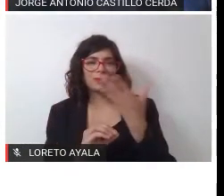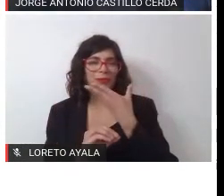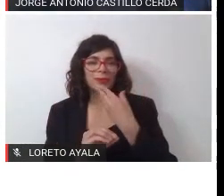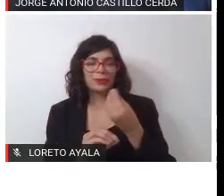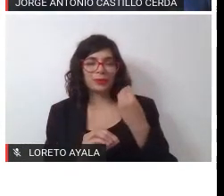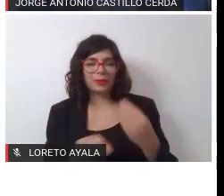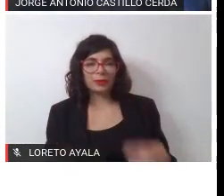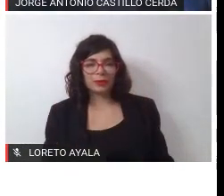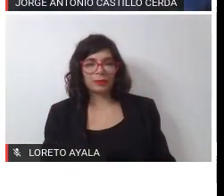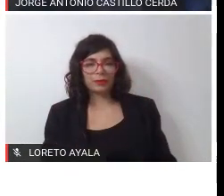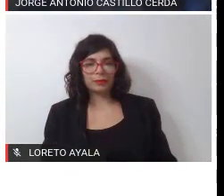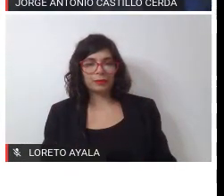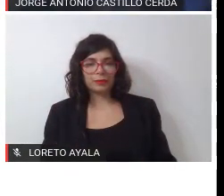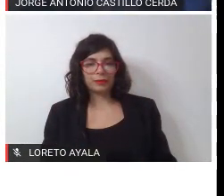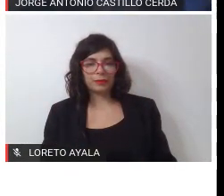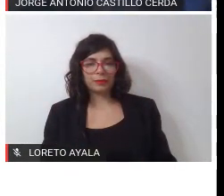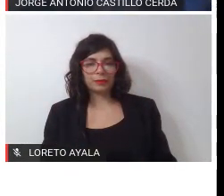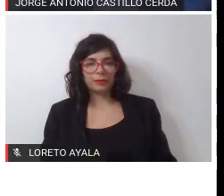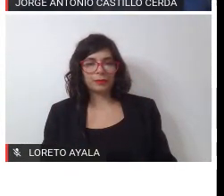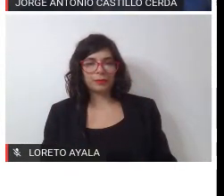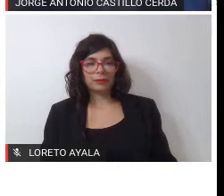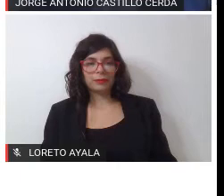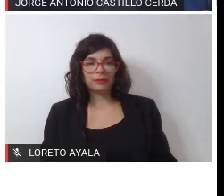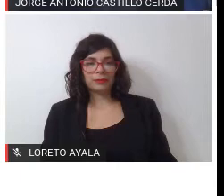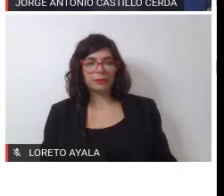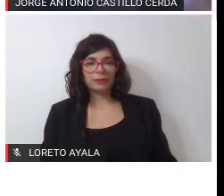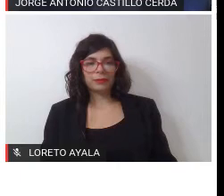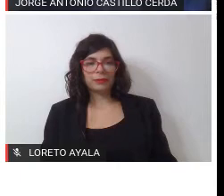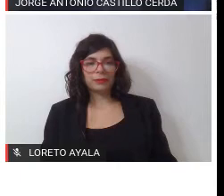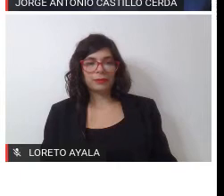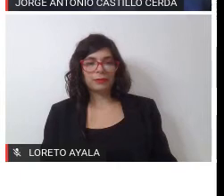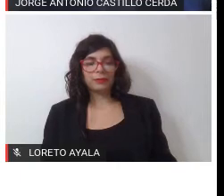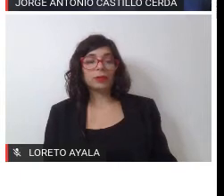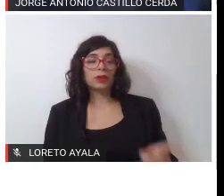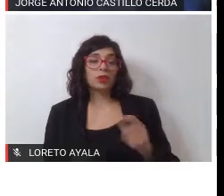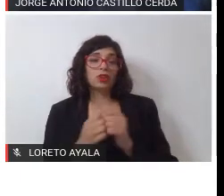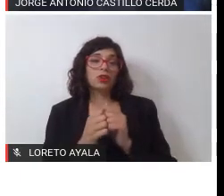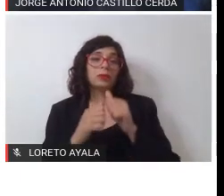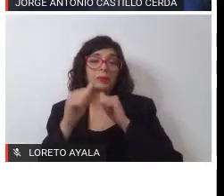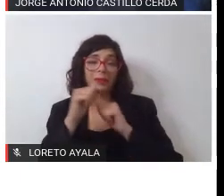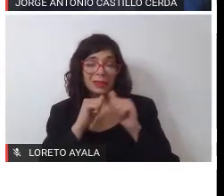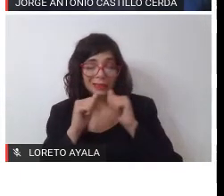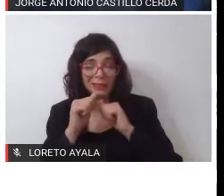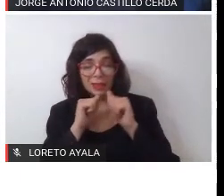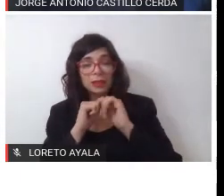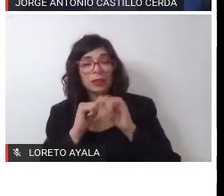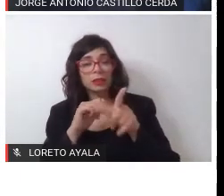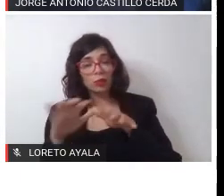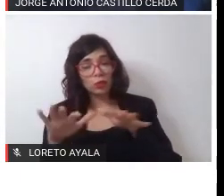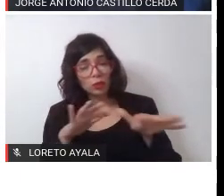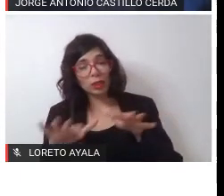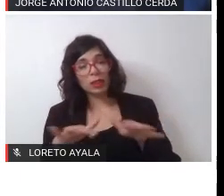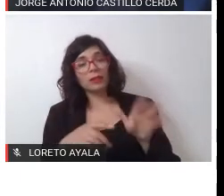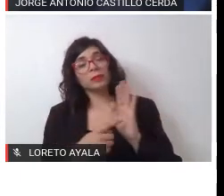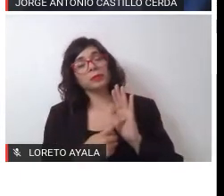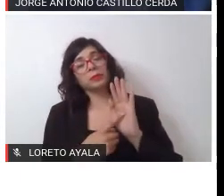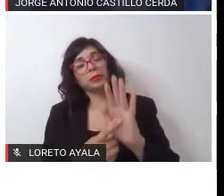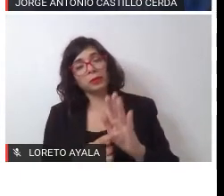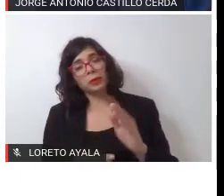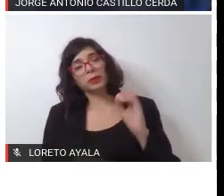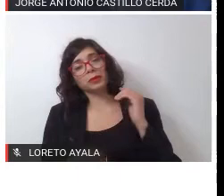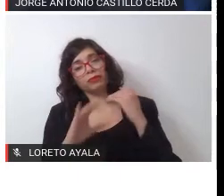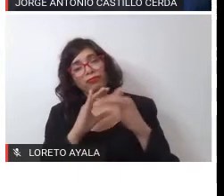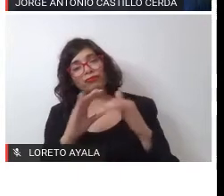con gestión, con paciencia y presentando los proyectos a